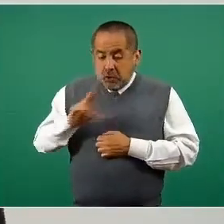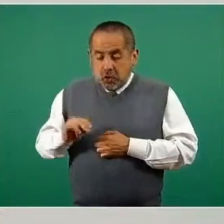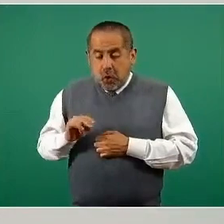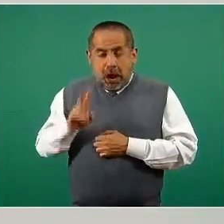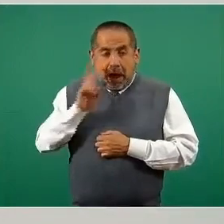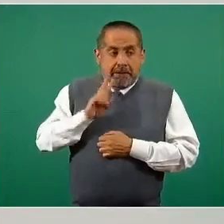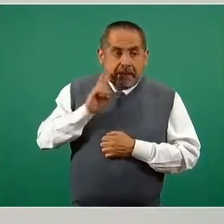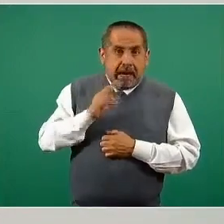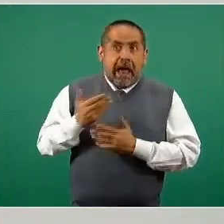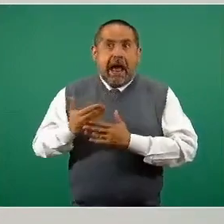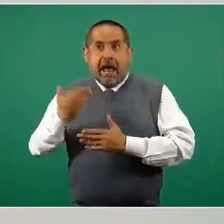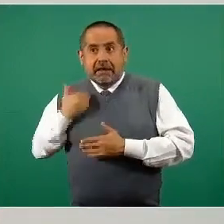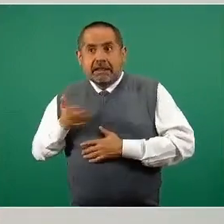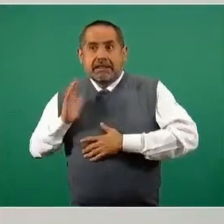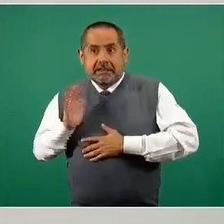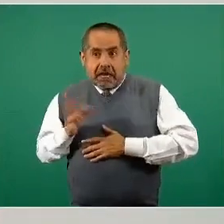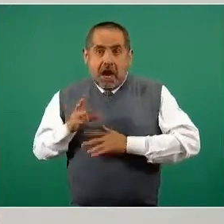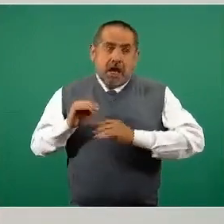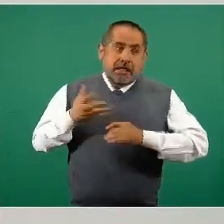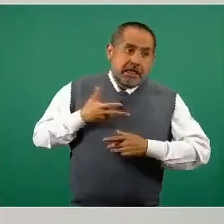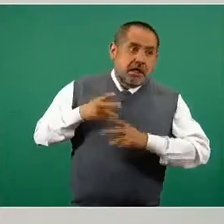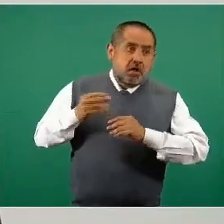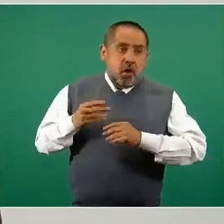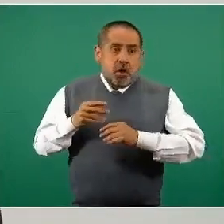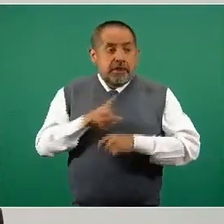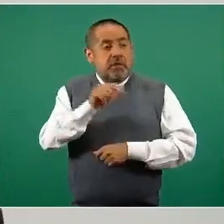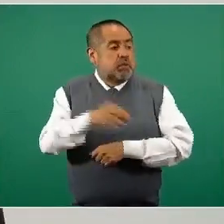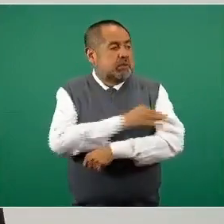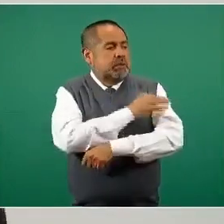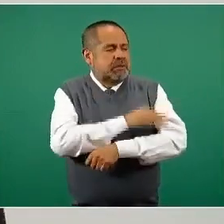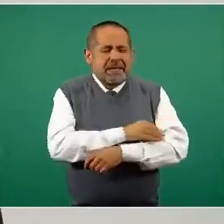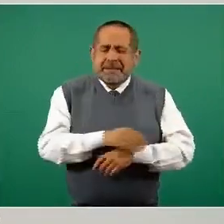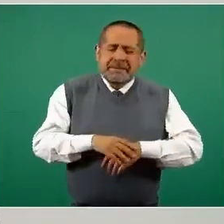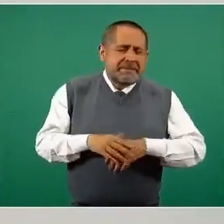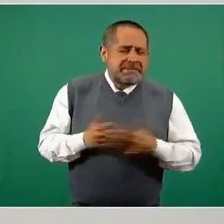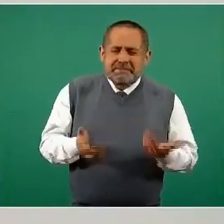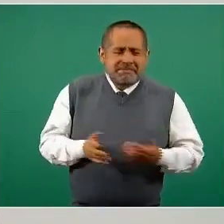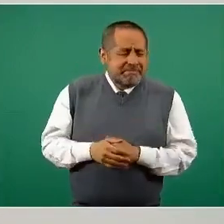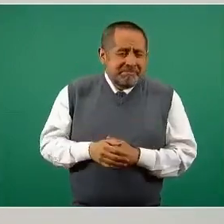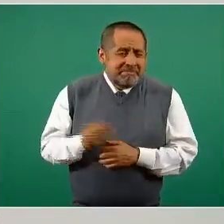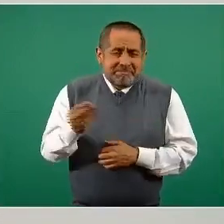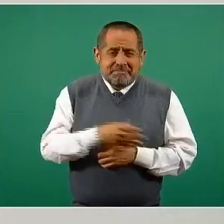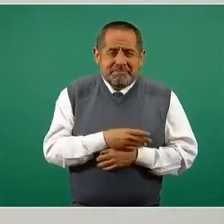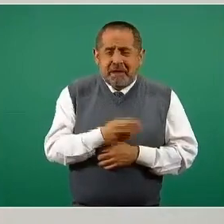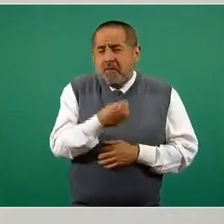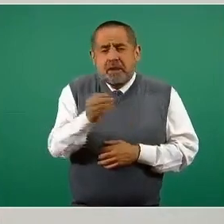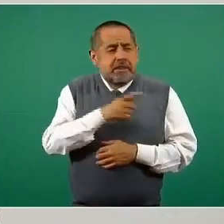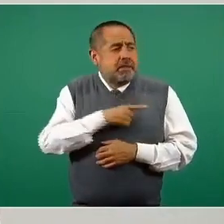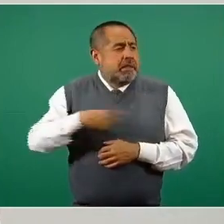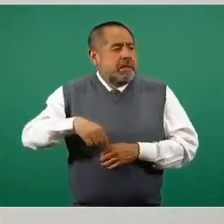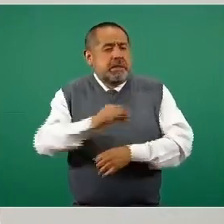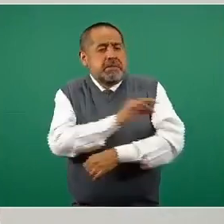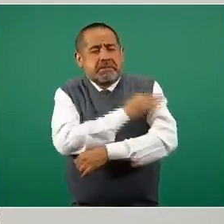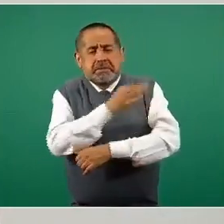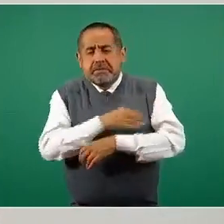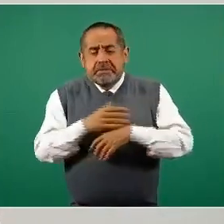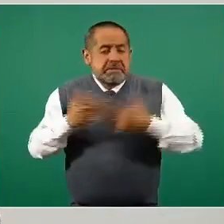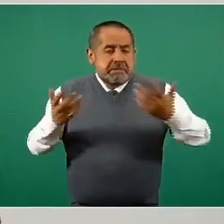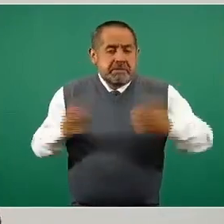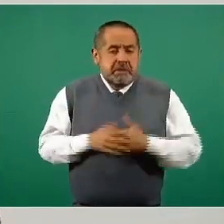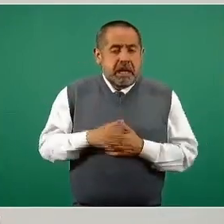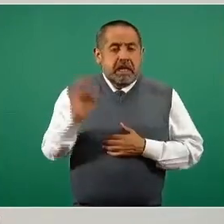o estuvo infectado con el virus SARS-CoV-2 para efectos de recibir la vacuna. Si una persona se